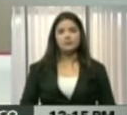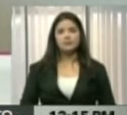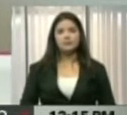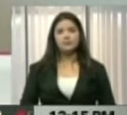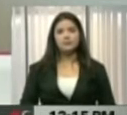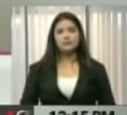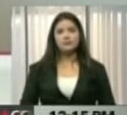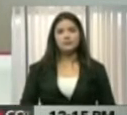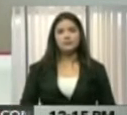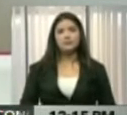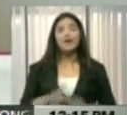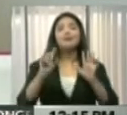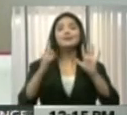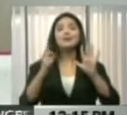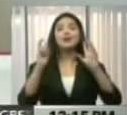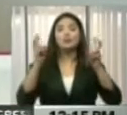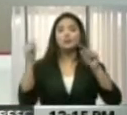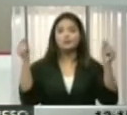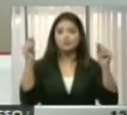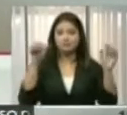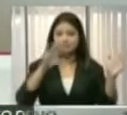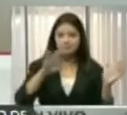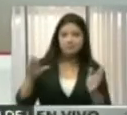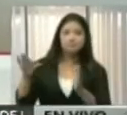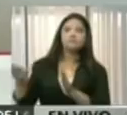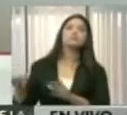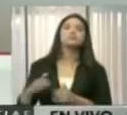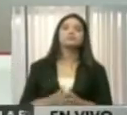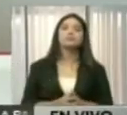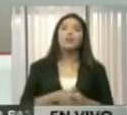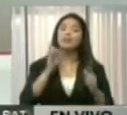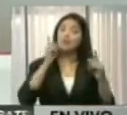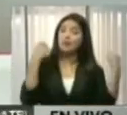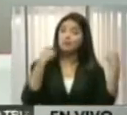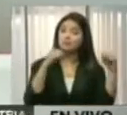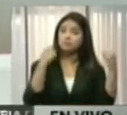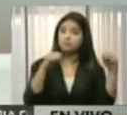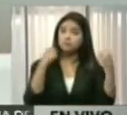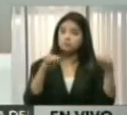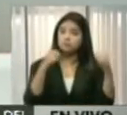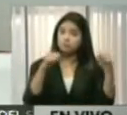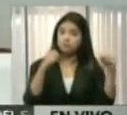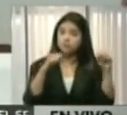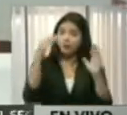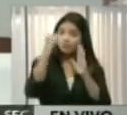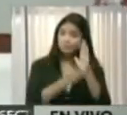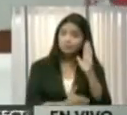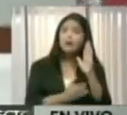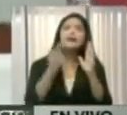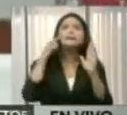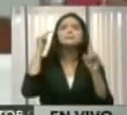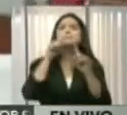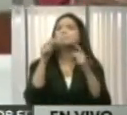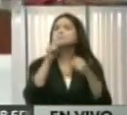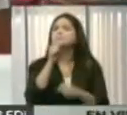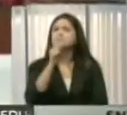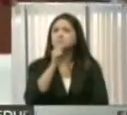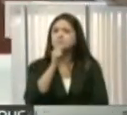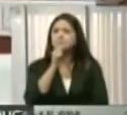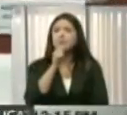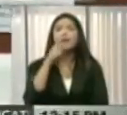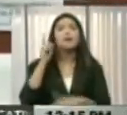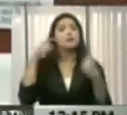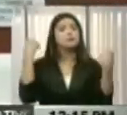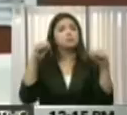Sexto punto de la agenda, implementación. La implementación está dirigida a ejecutar